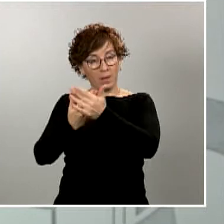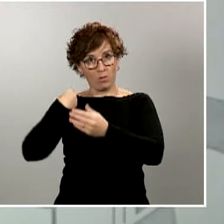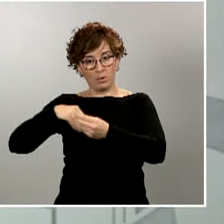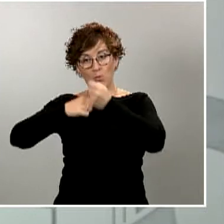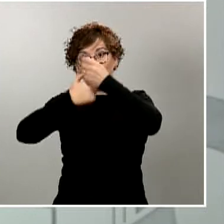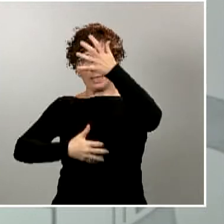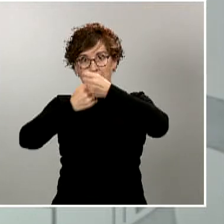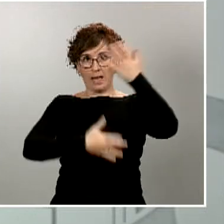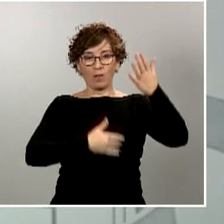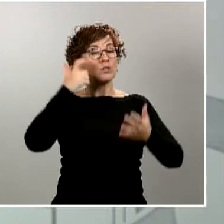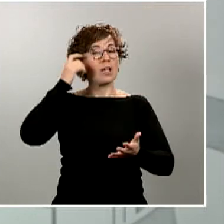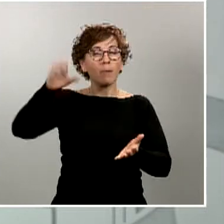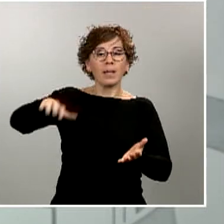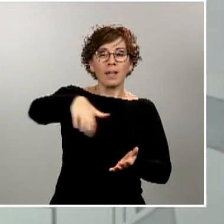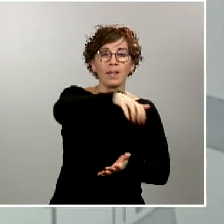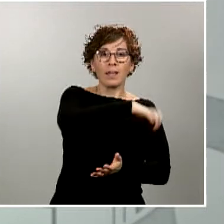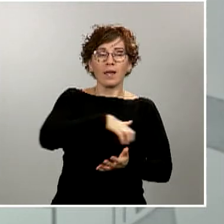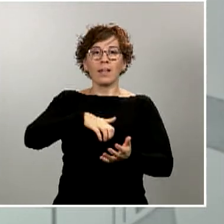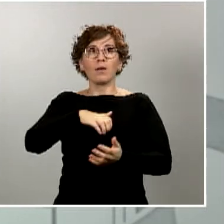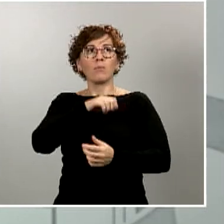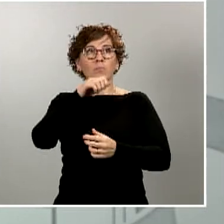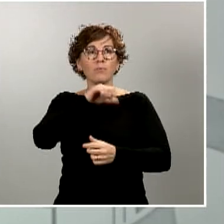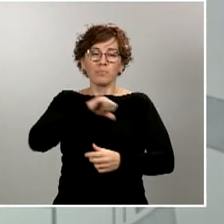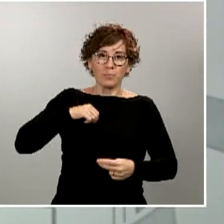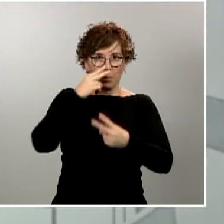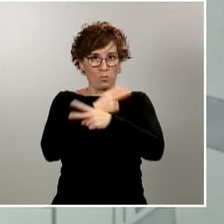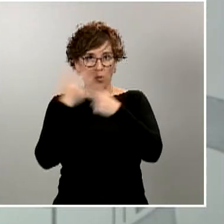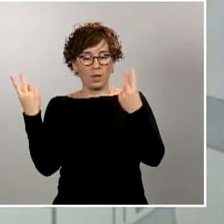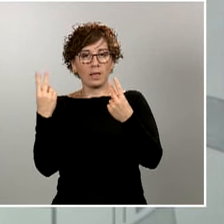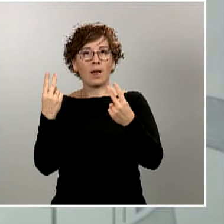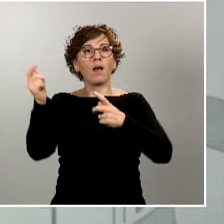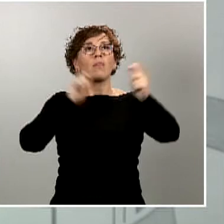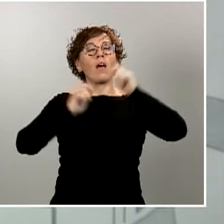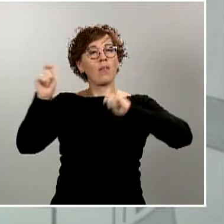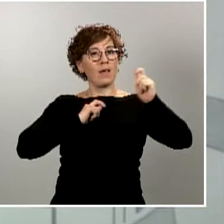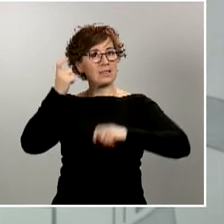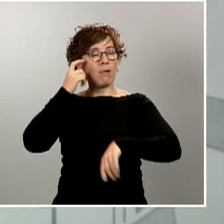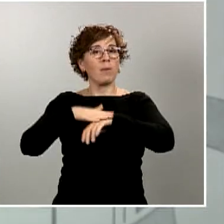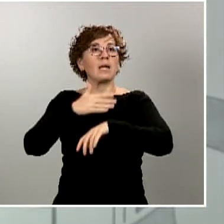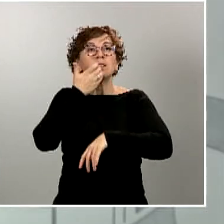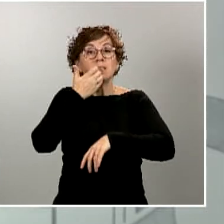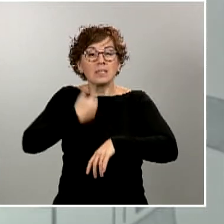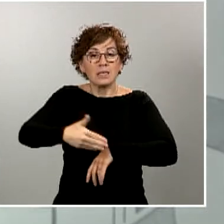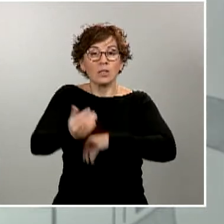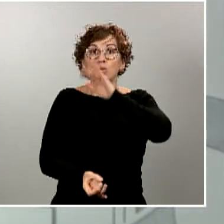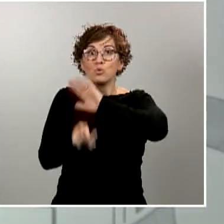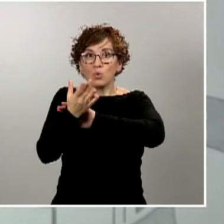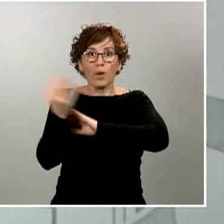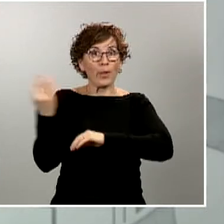que puedan facilitar como opción a aquellas personas que deban ser aisladas un espacio público para hacerlo. Vamos